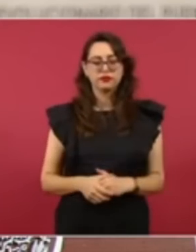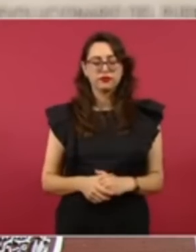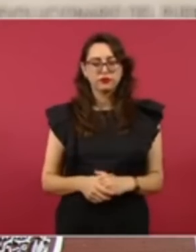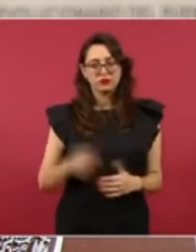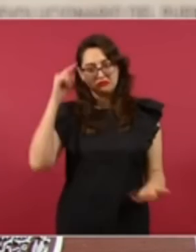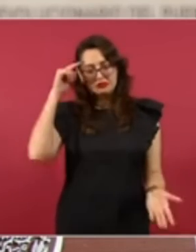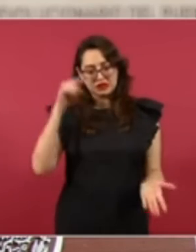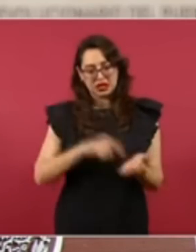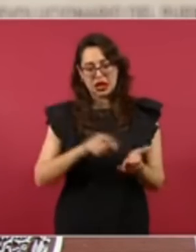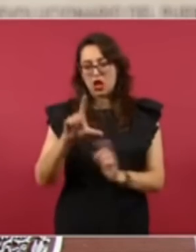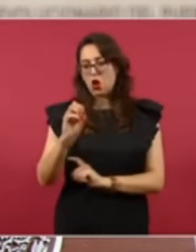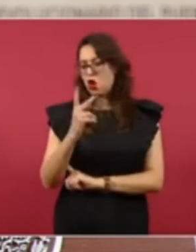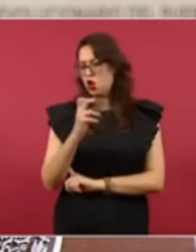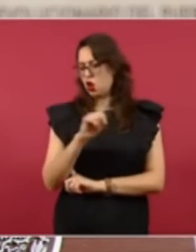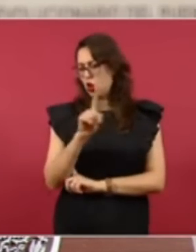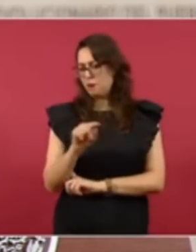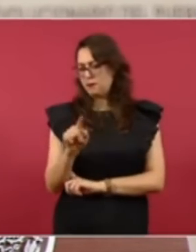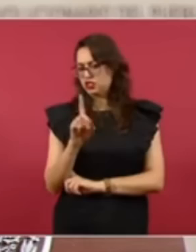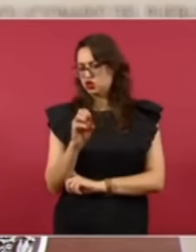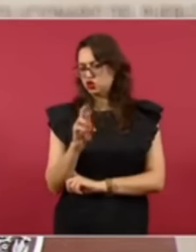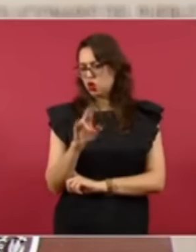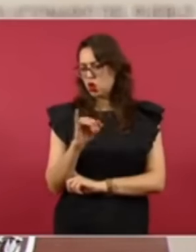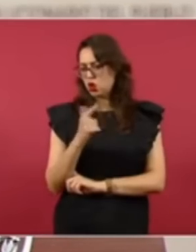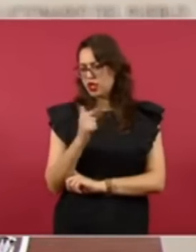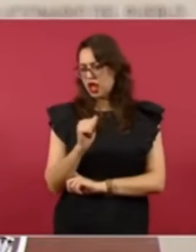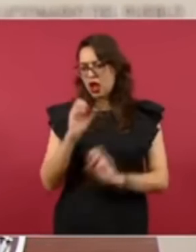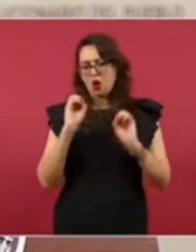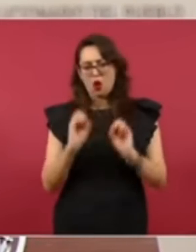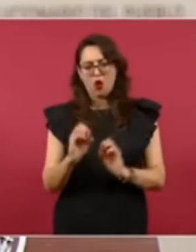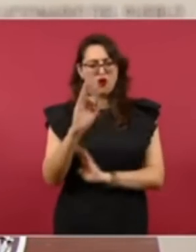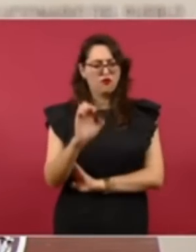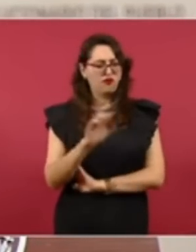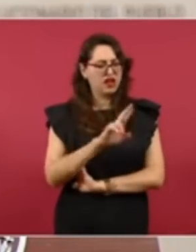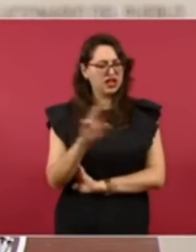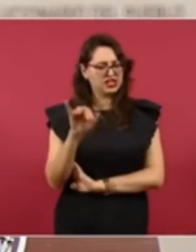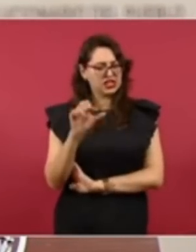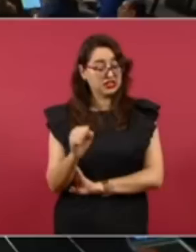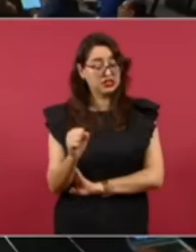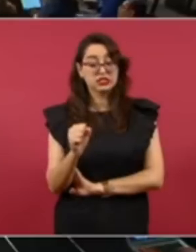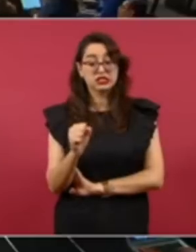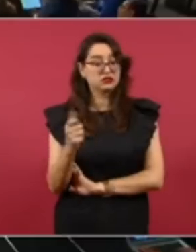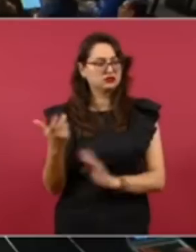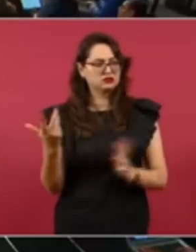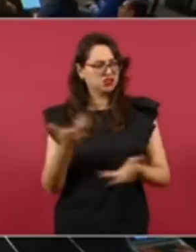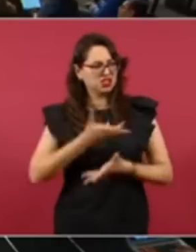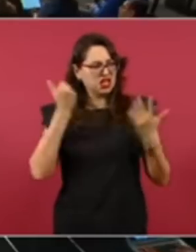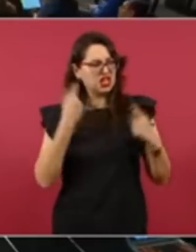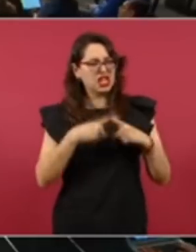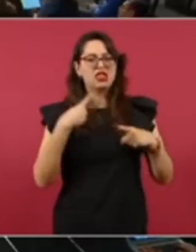sacado López Dóriga o Ferriz de Con, o, a ver, ponlo